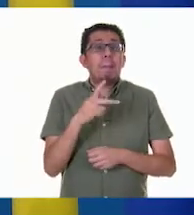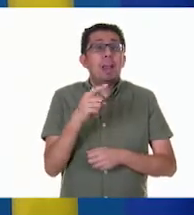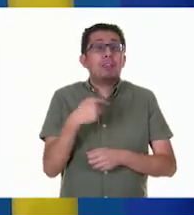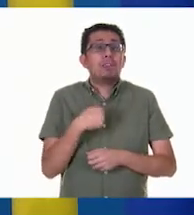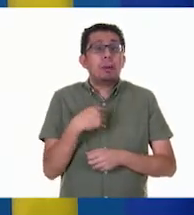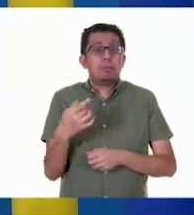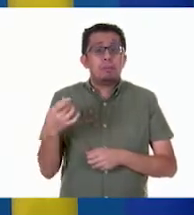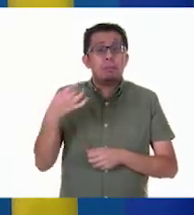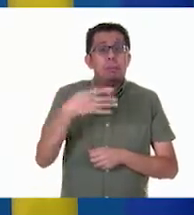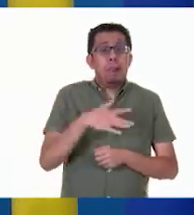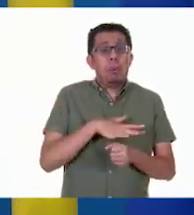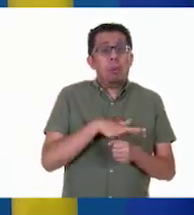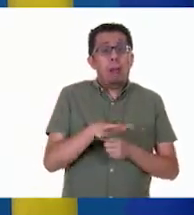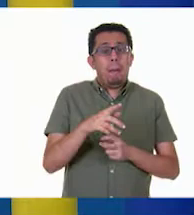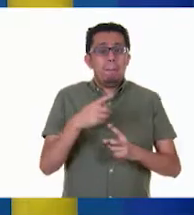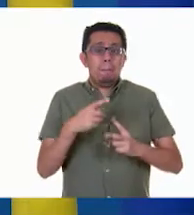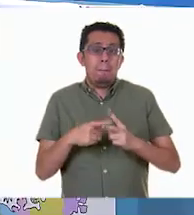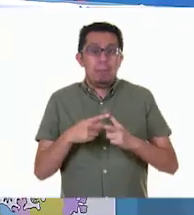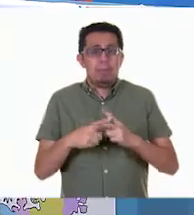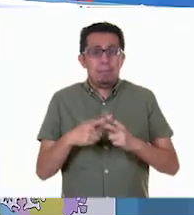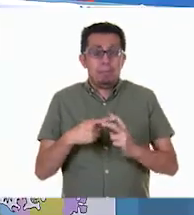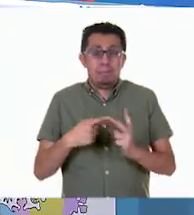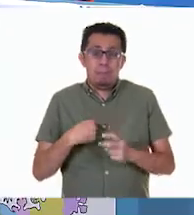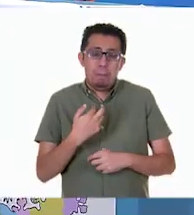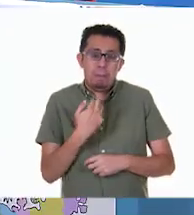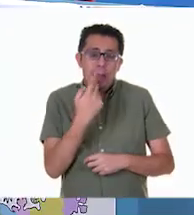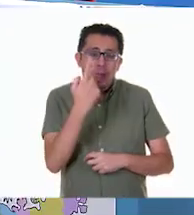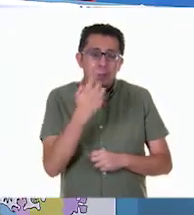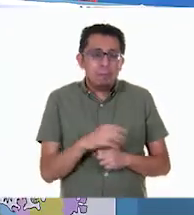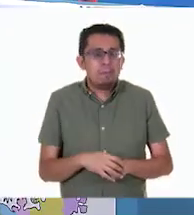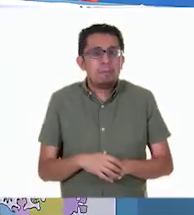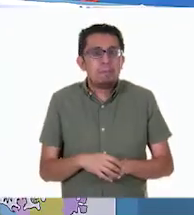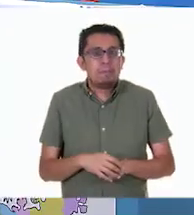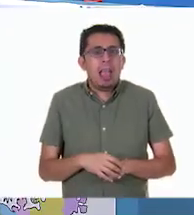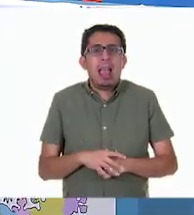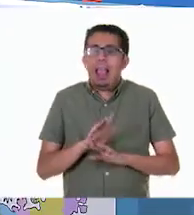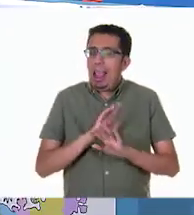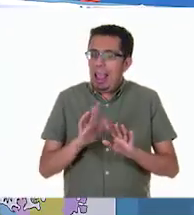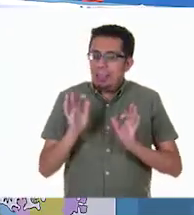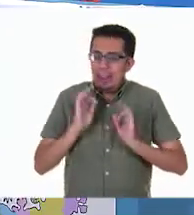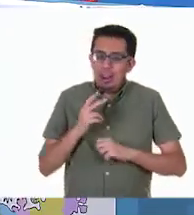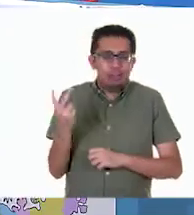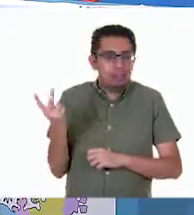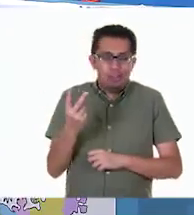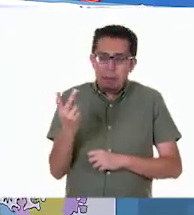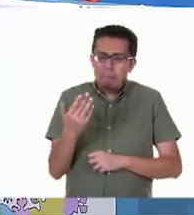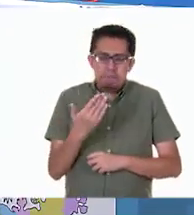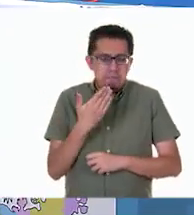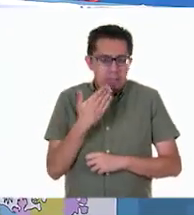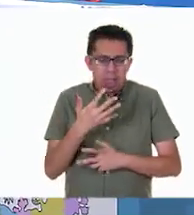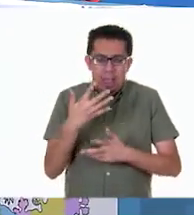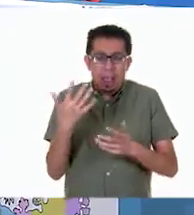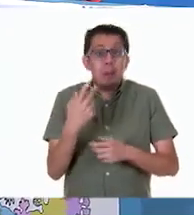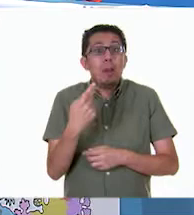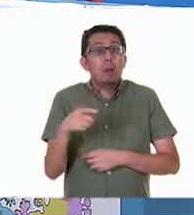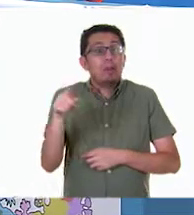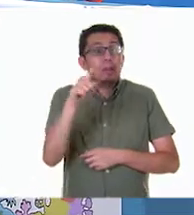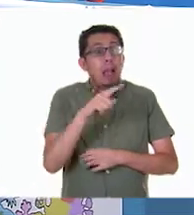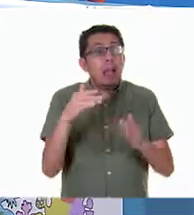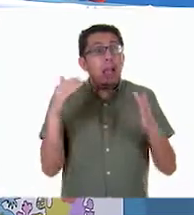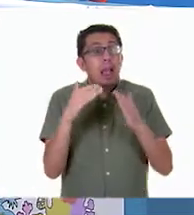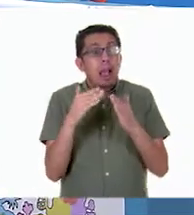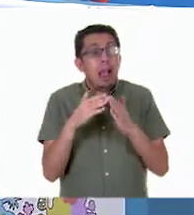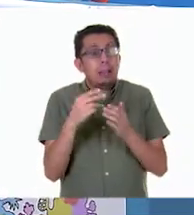gano en matemáticas. Bueno, ambos son muy buenos en diversas situaciones, pero allí en casa vamos a